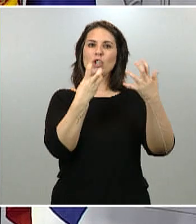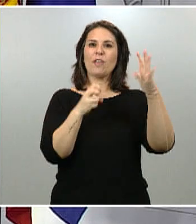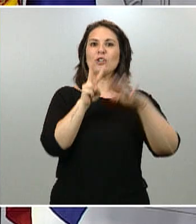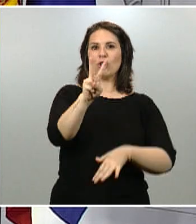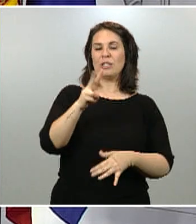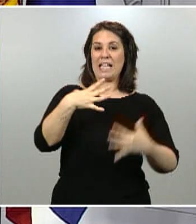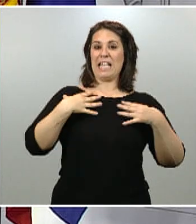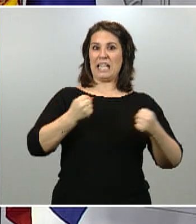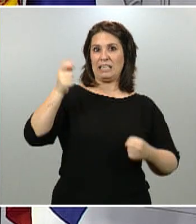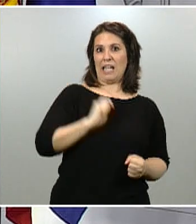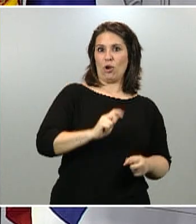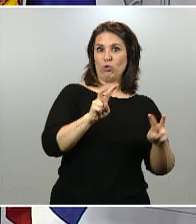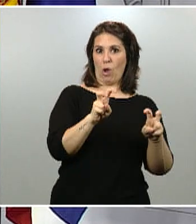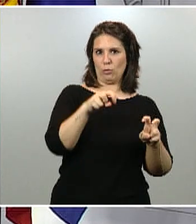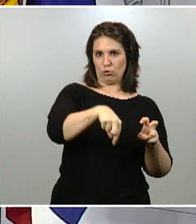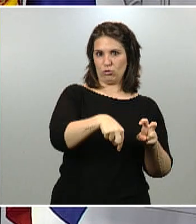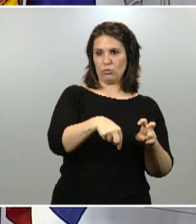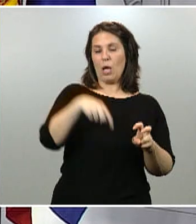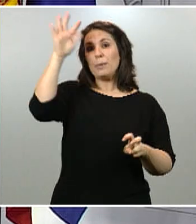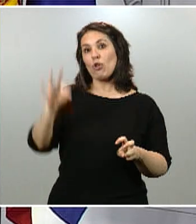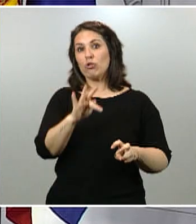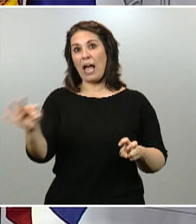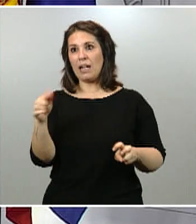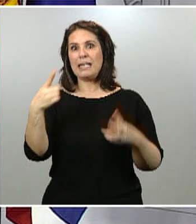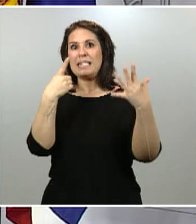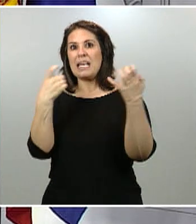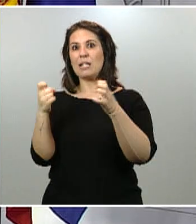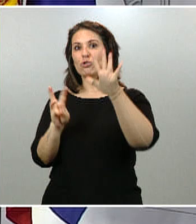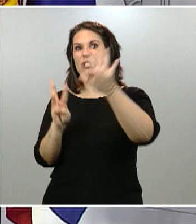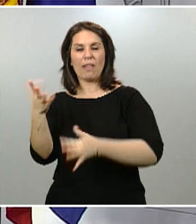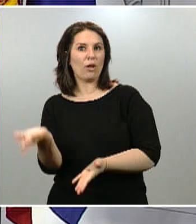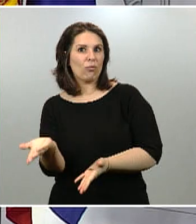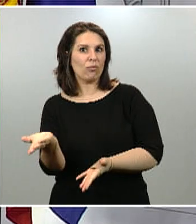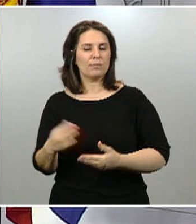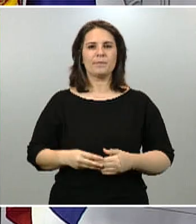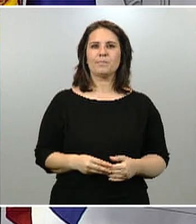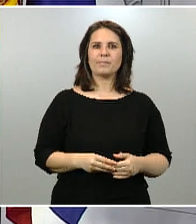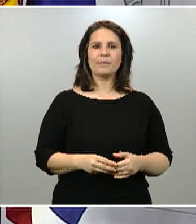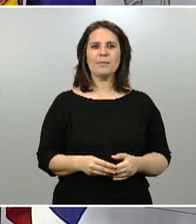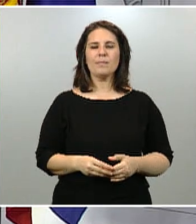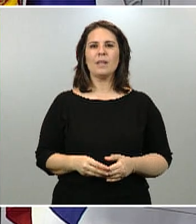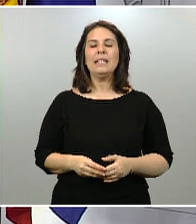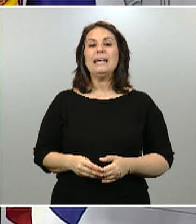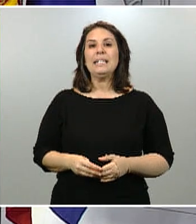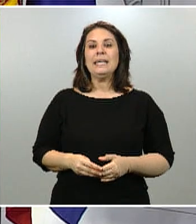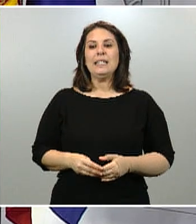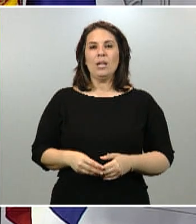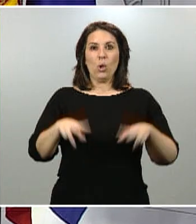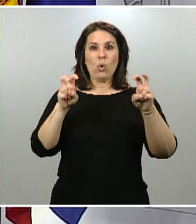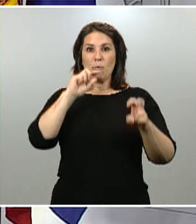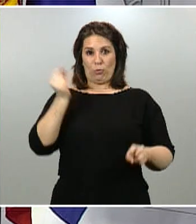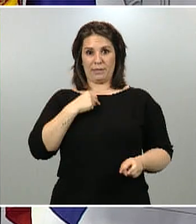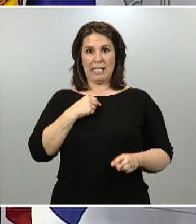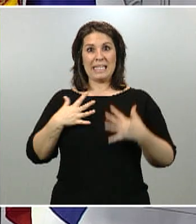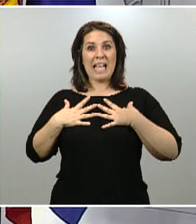hoy y, sin embargo, el total de nuevos casos es de 685? Los nuevos sanitarios están en